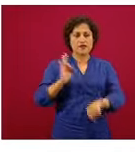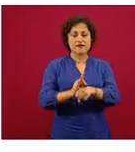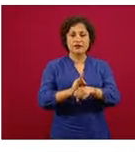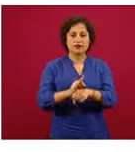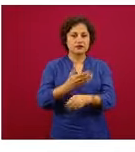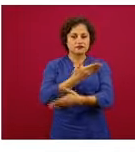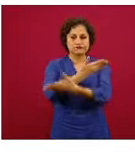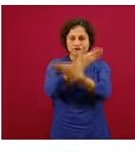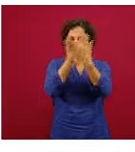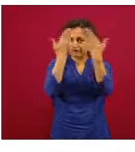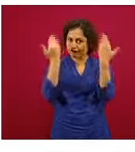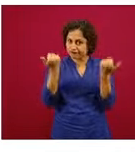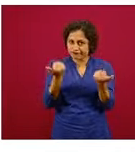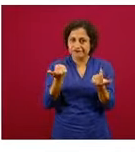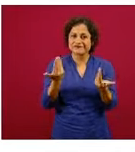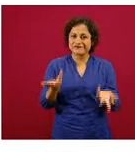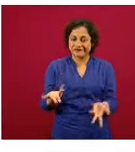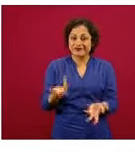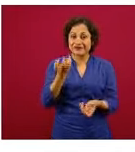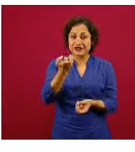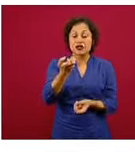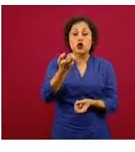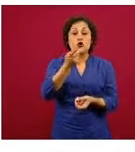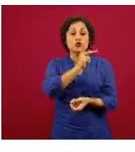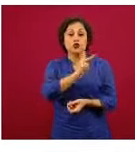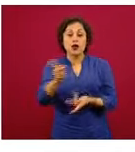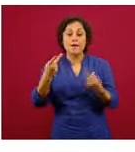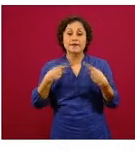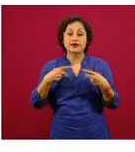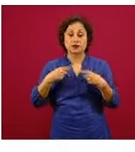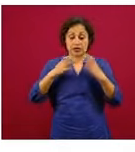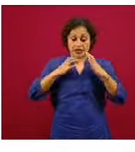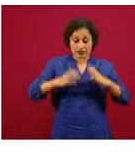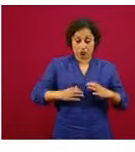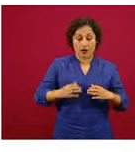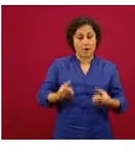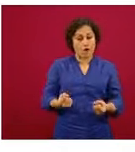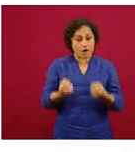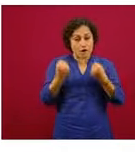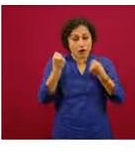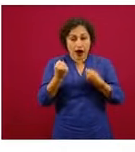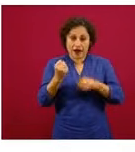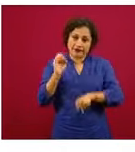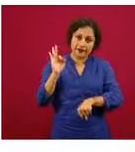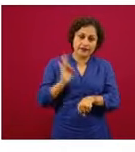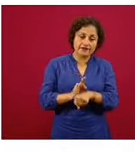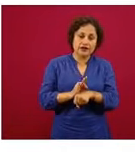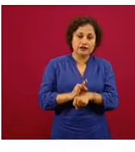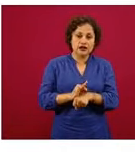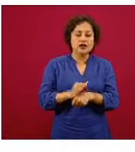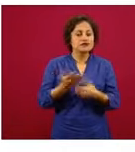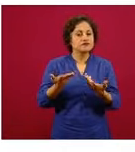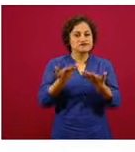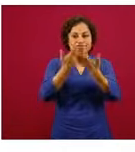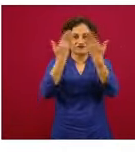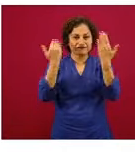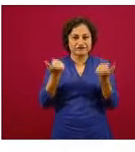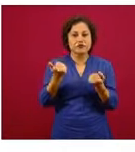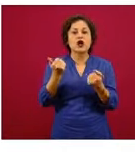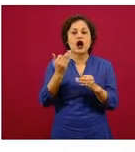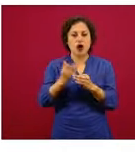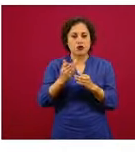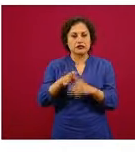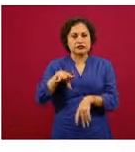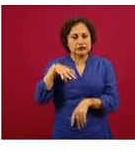nuestras defensas, porque eso es lo que necesitamos en la lucha contra este conspicuo virus, el